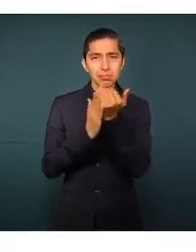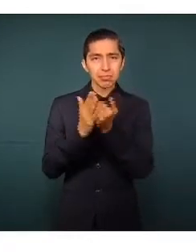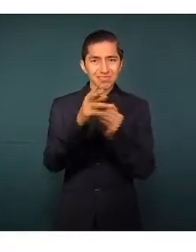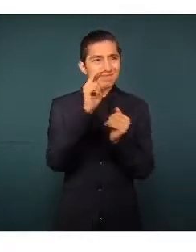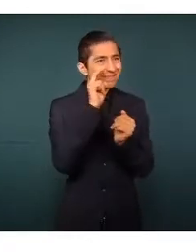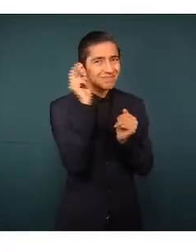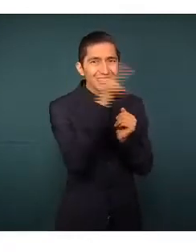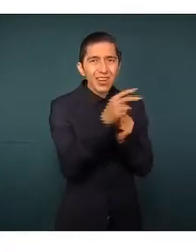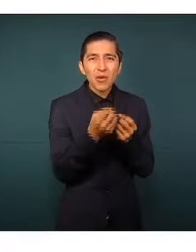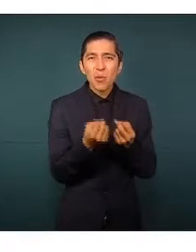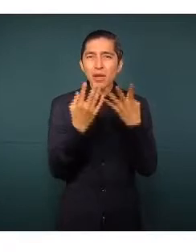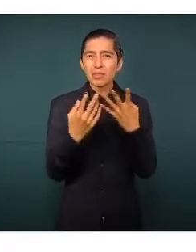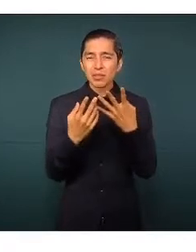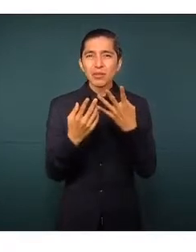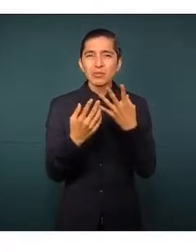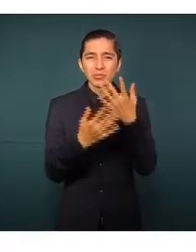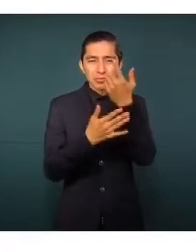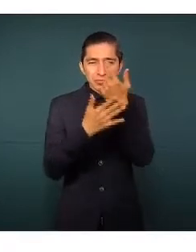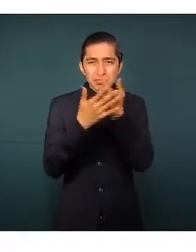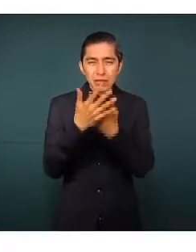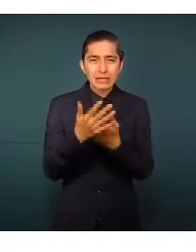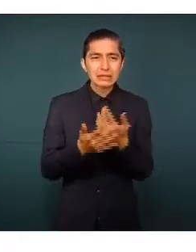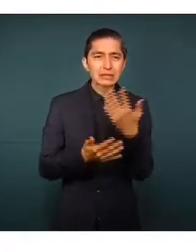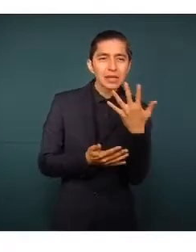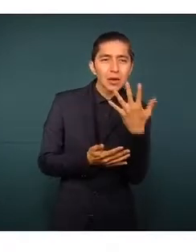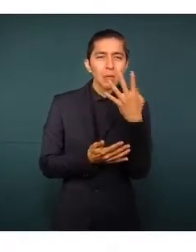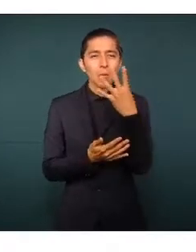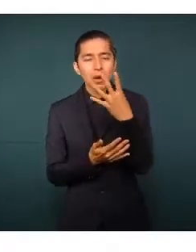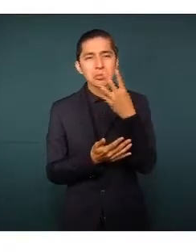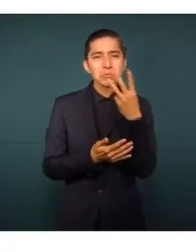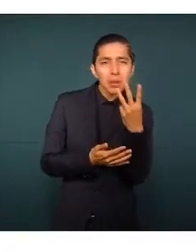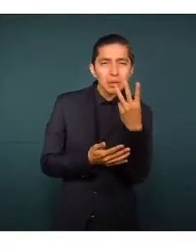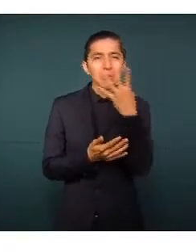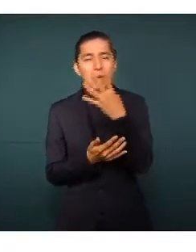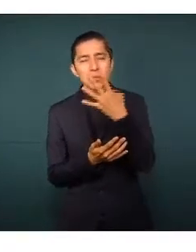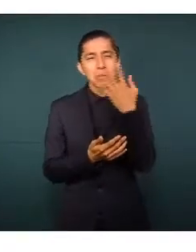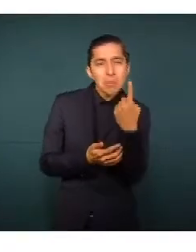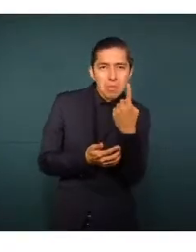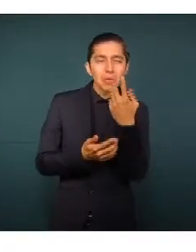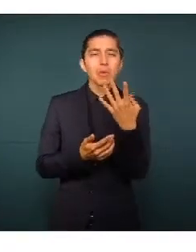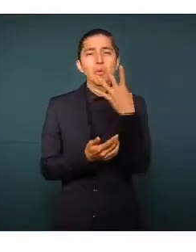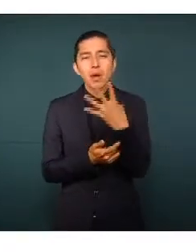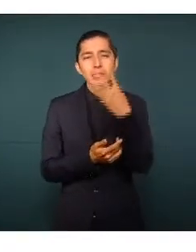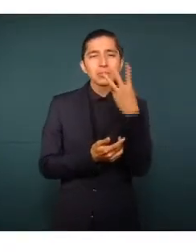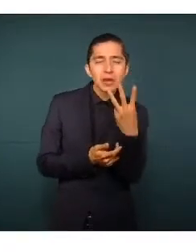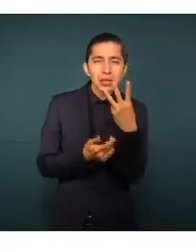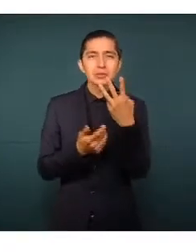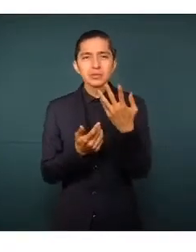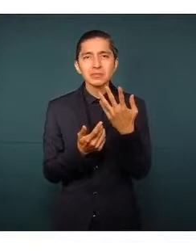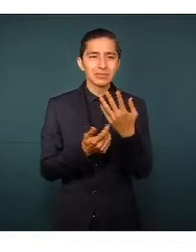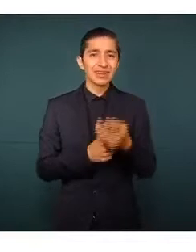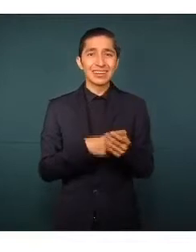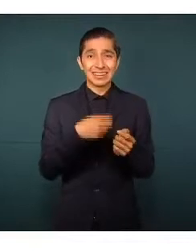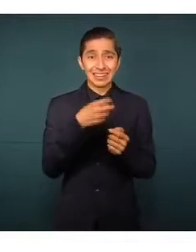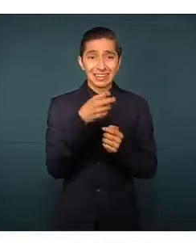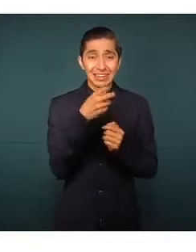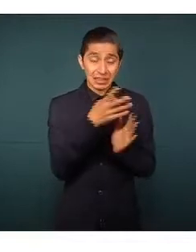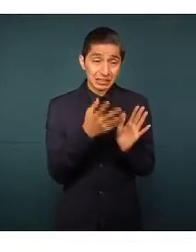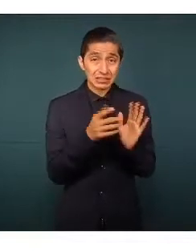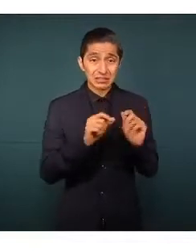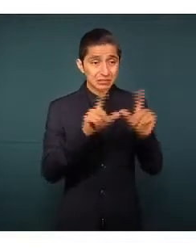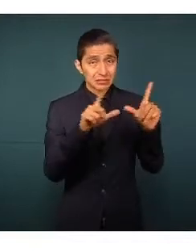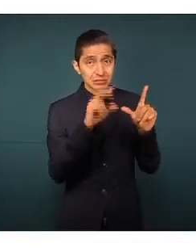Aquí vemos los números: 5, 4, 3, 4, 1, 4, 3. Son